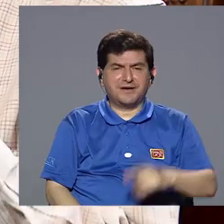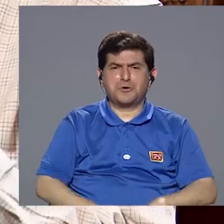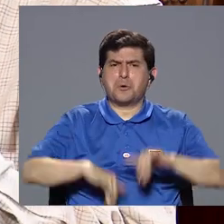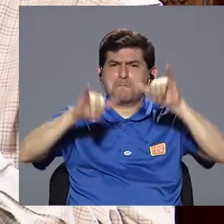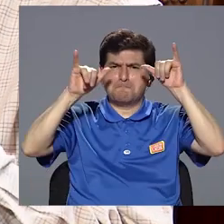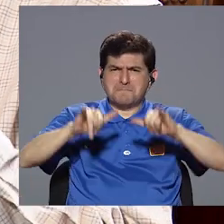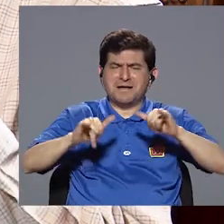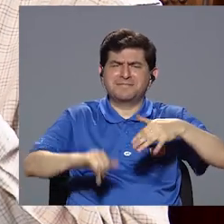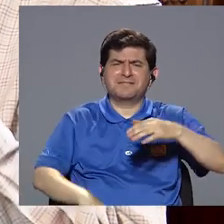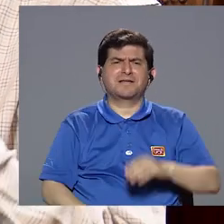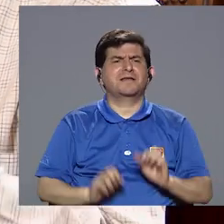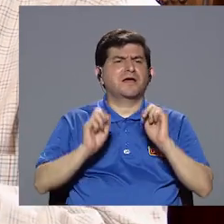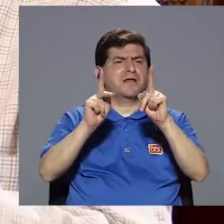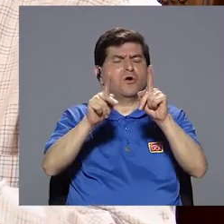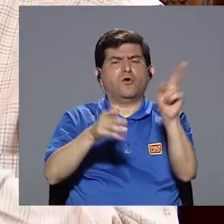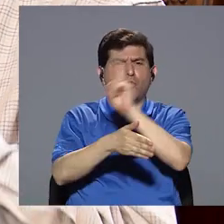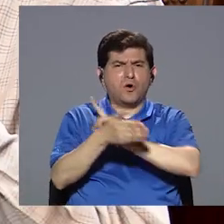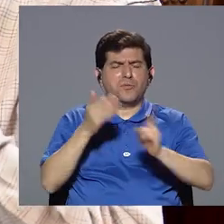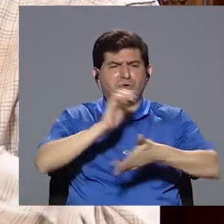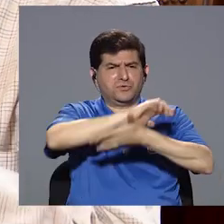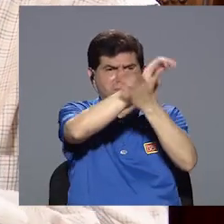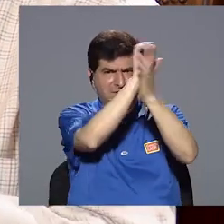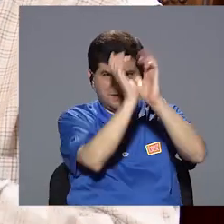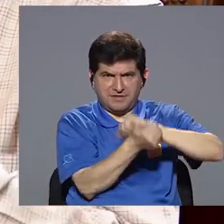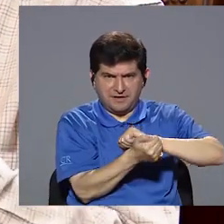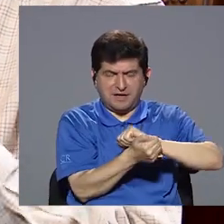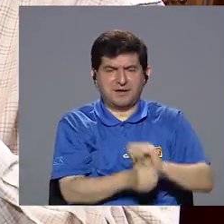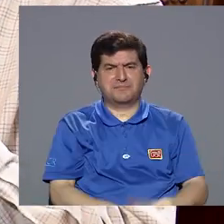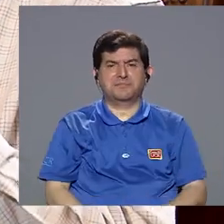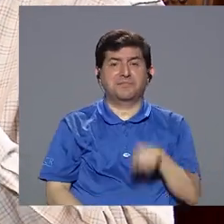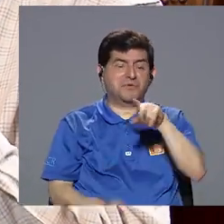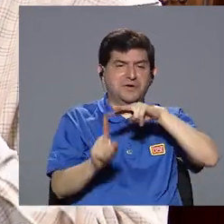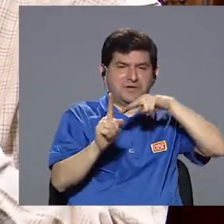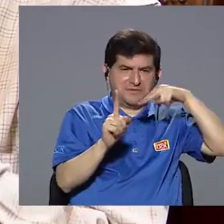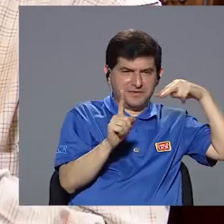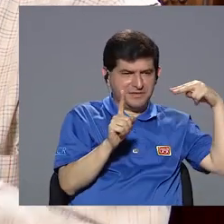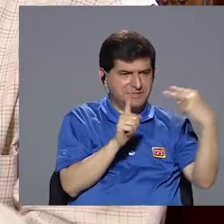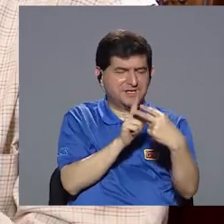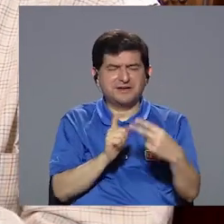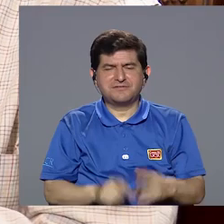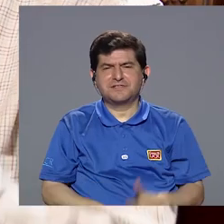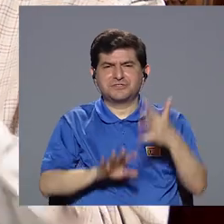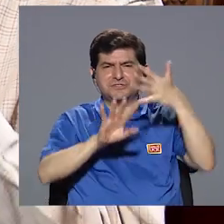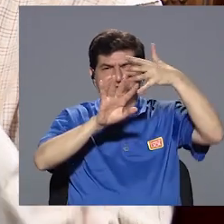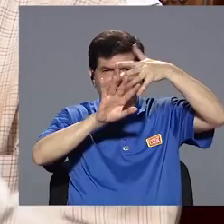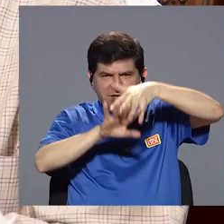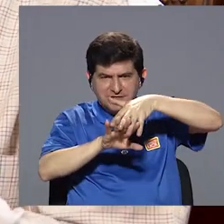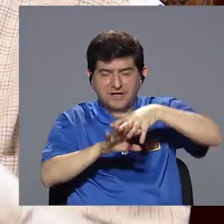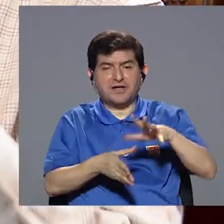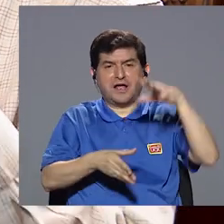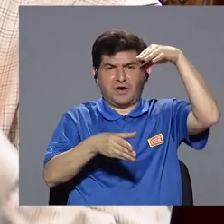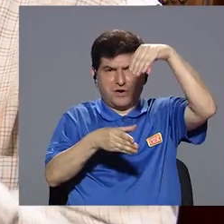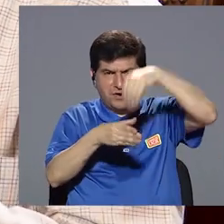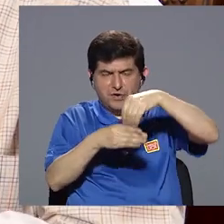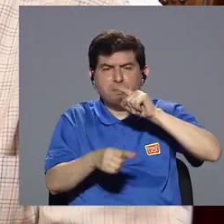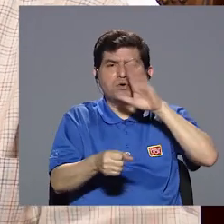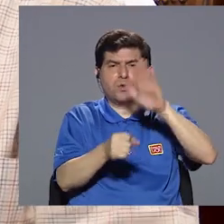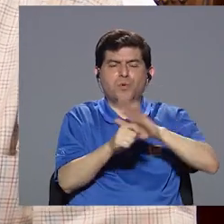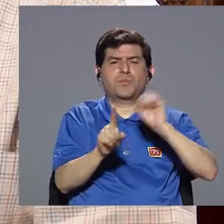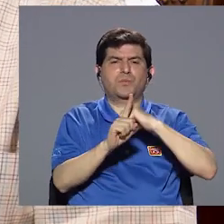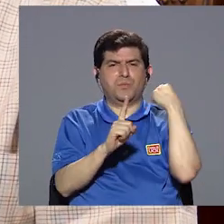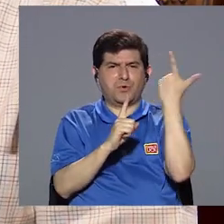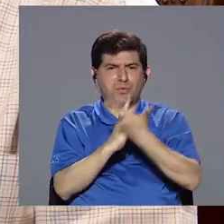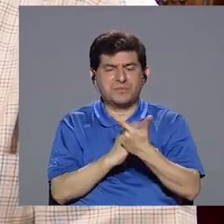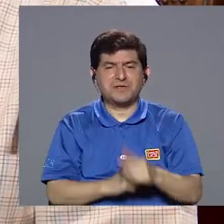para mantener esa posibilidad de la universidad de transformarse desde esa visión integradora integral de compromiso social